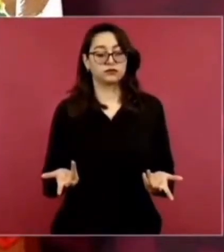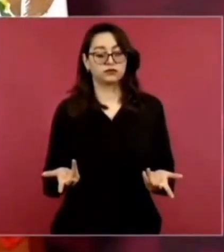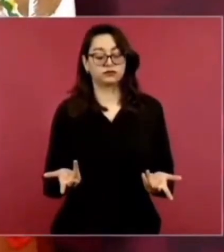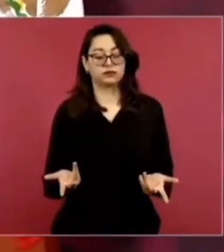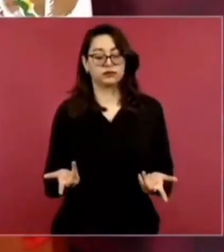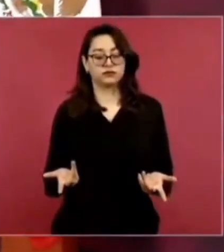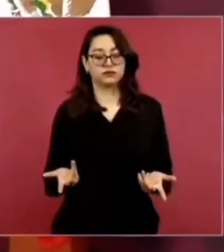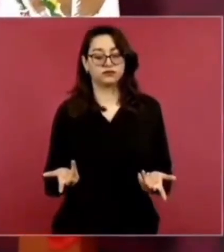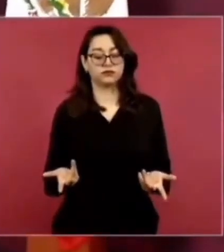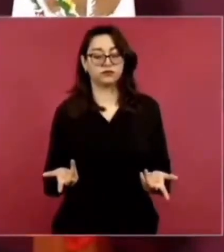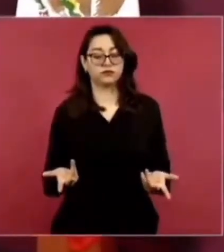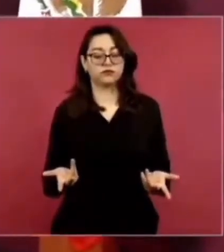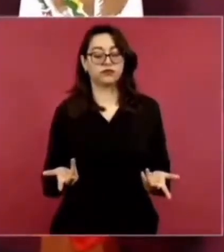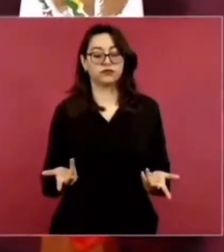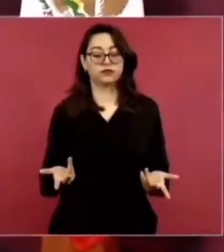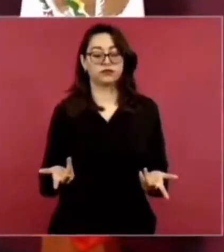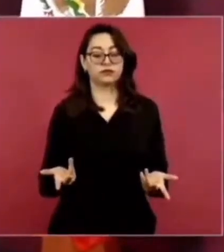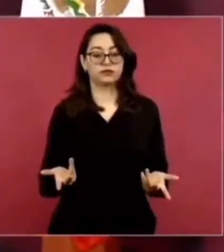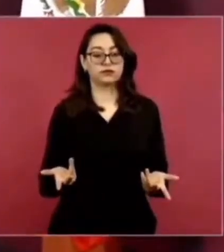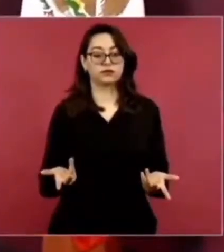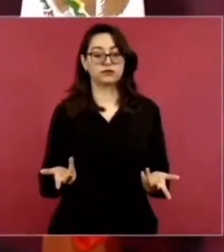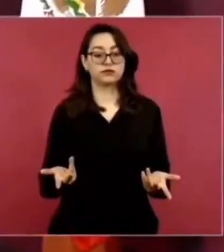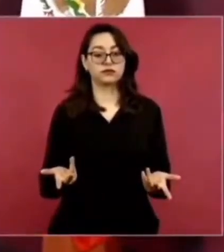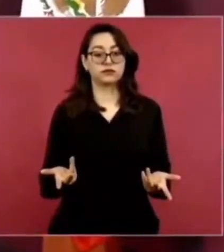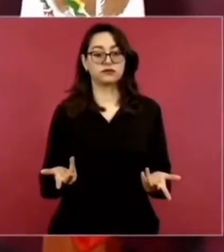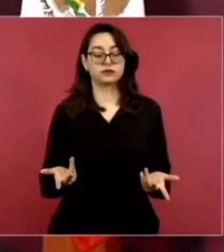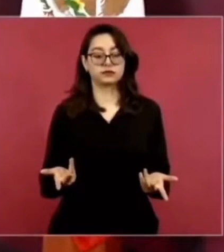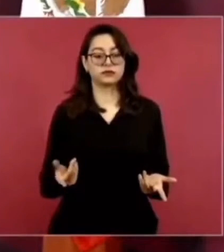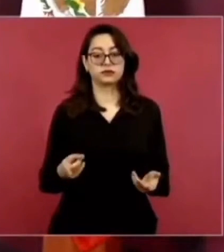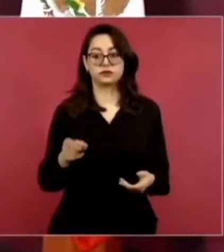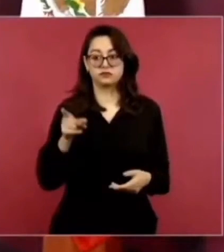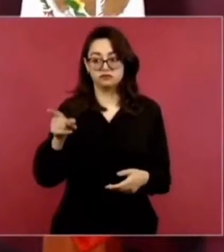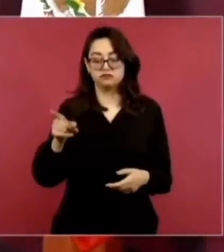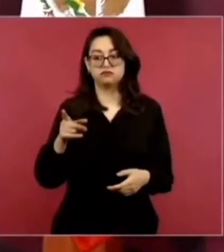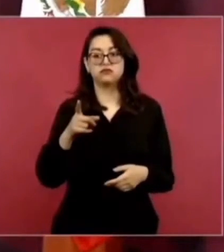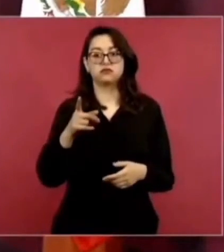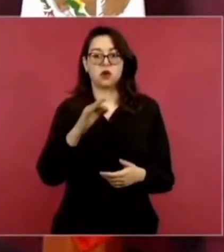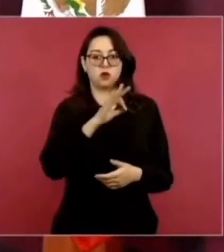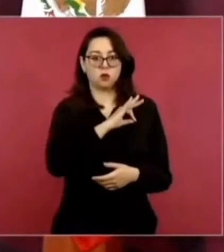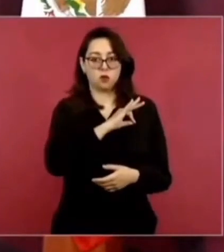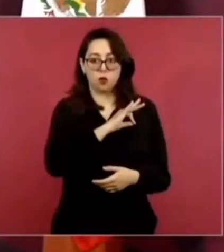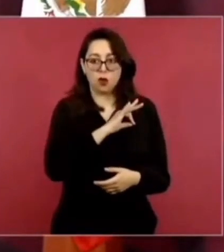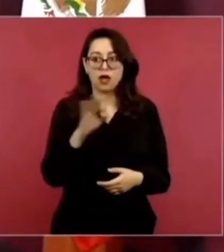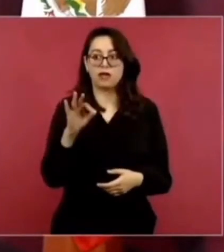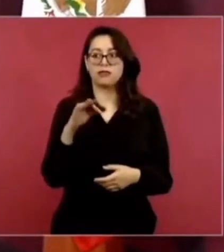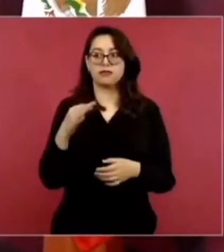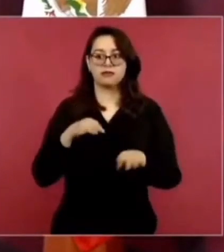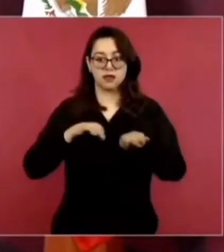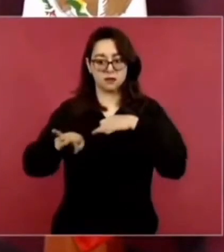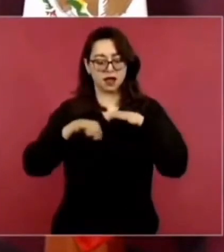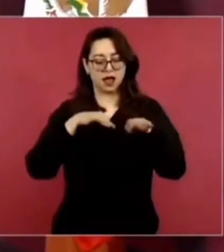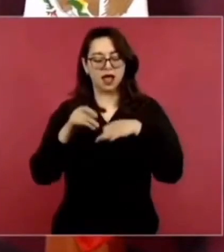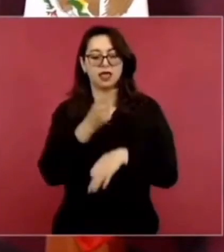se aplica el correcto uso de la fuerza,